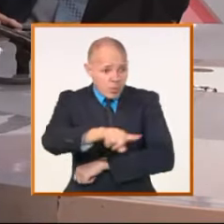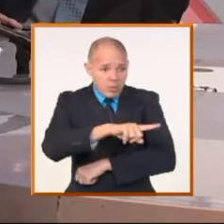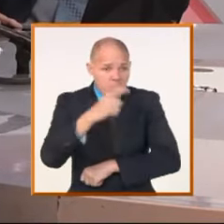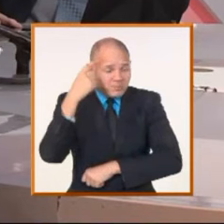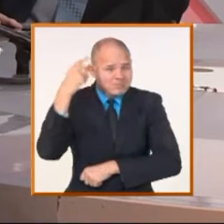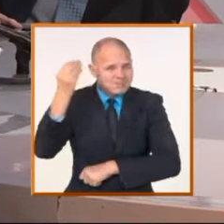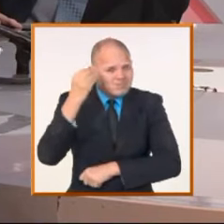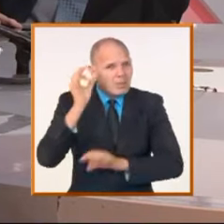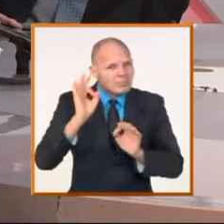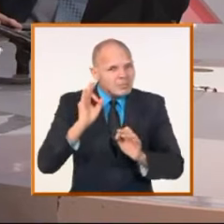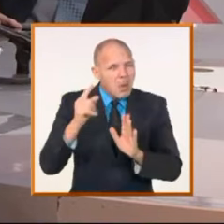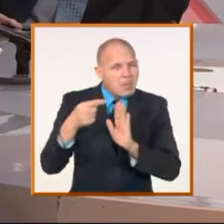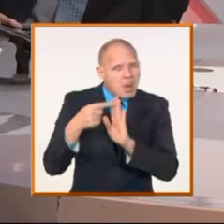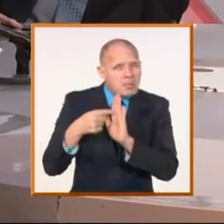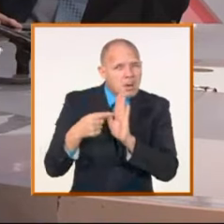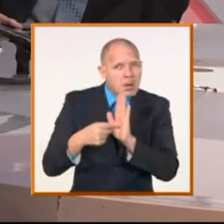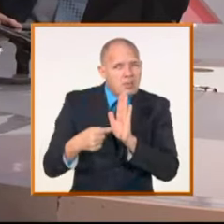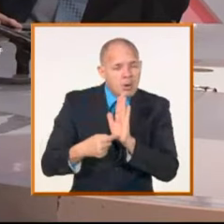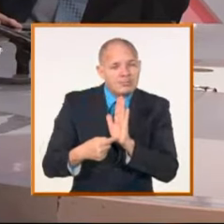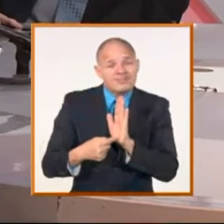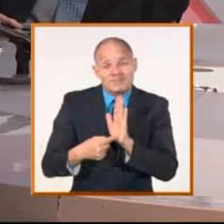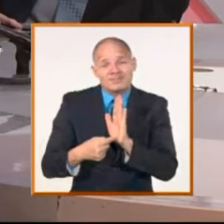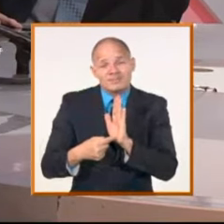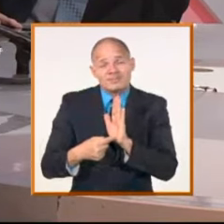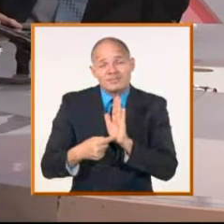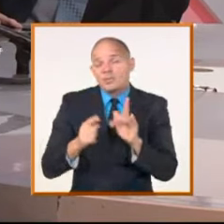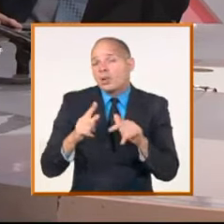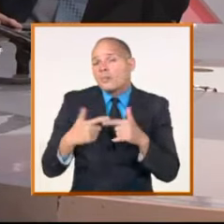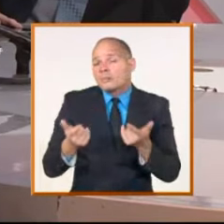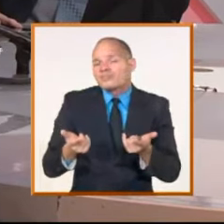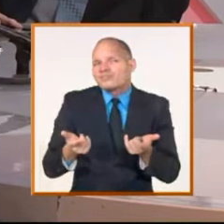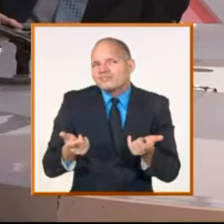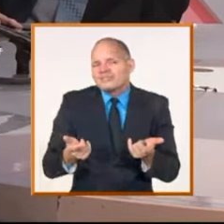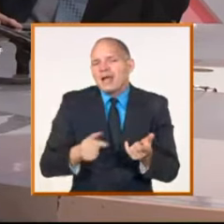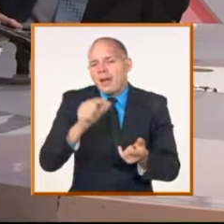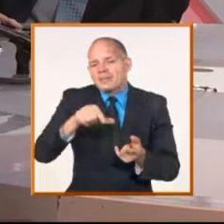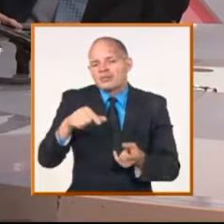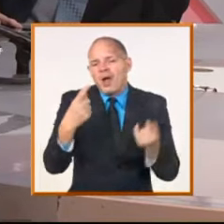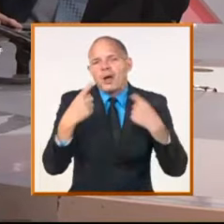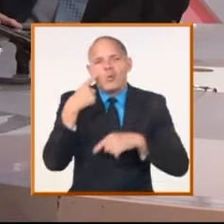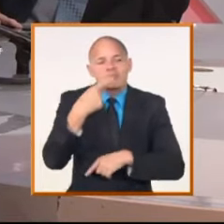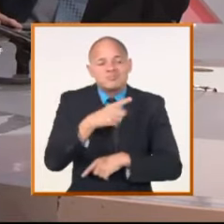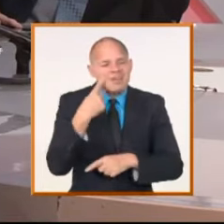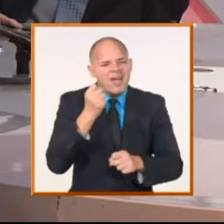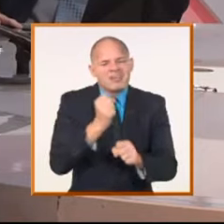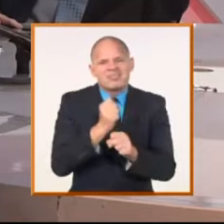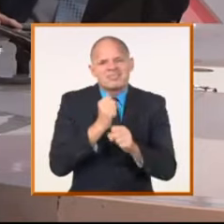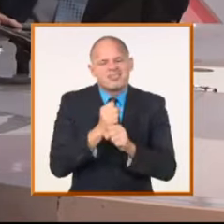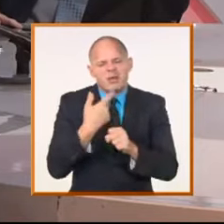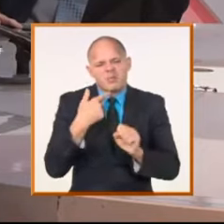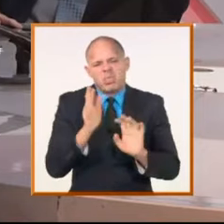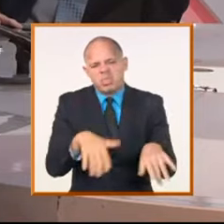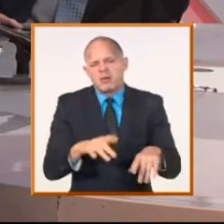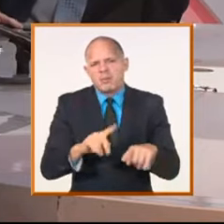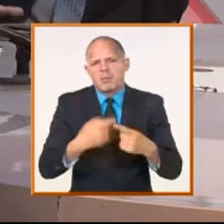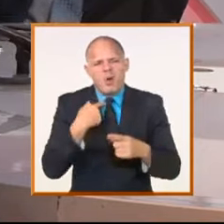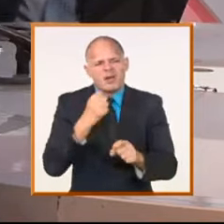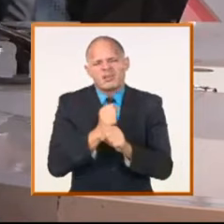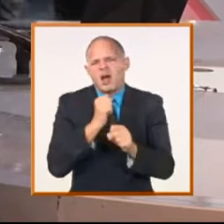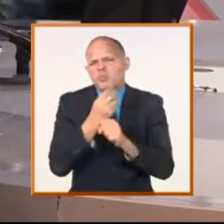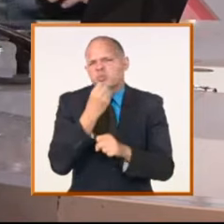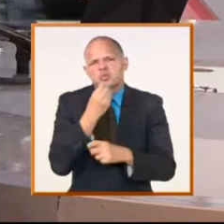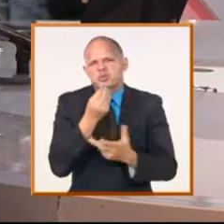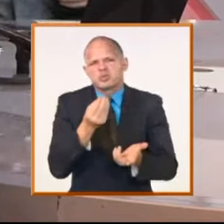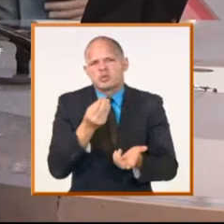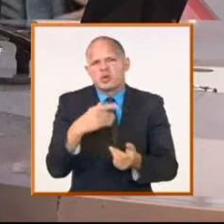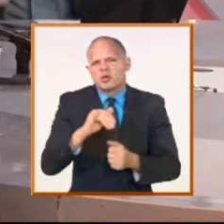años, muchas personas dejan de tener incentivo para incorporarse al trabajo y salen de la fuerza de trabajo, que eso también contribuye a bajar las cifras oficiales